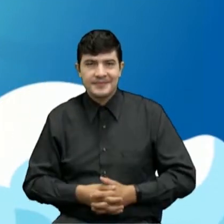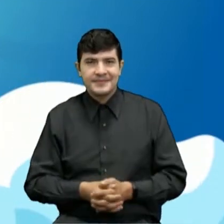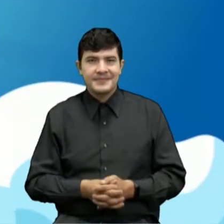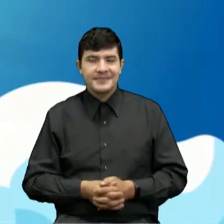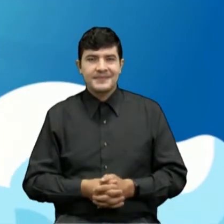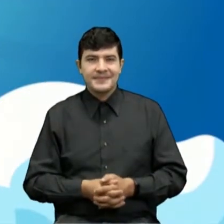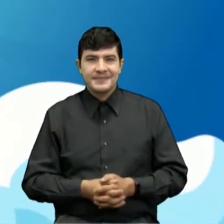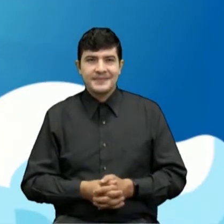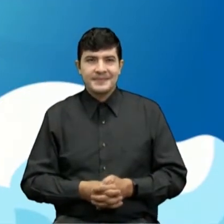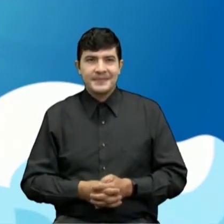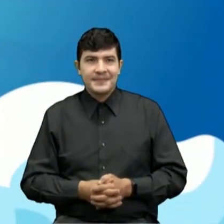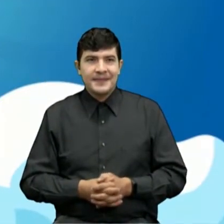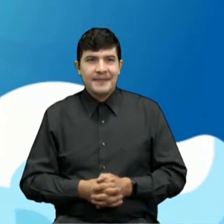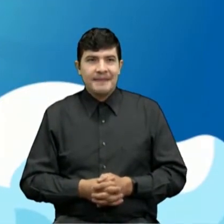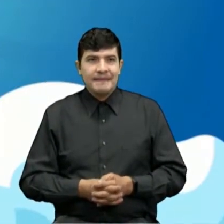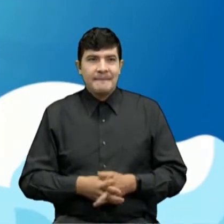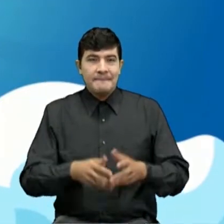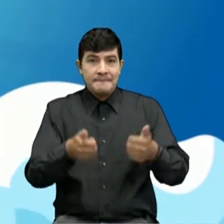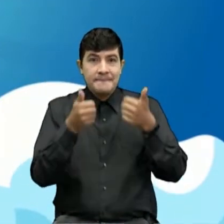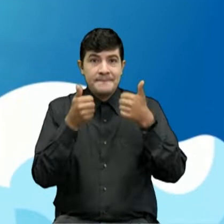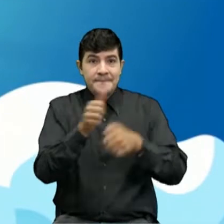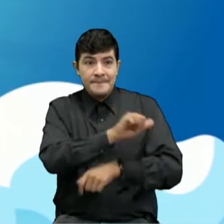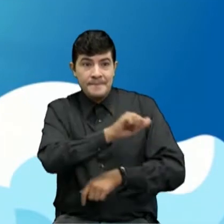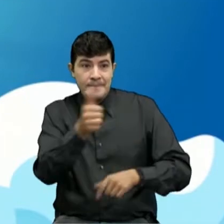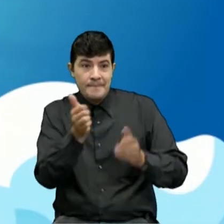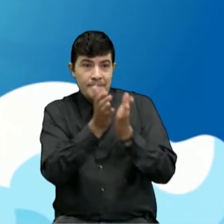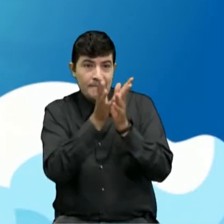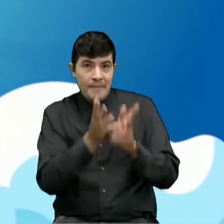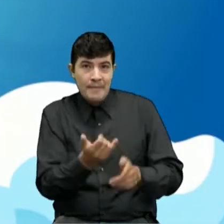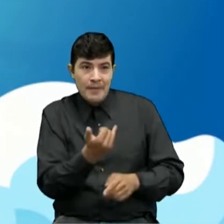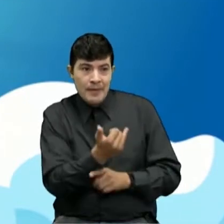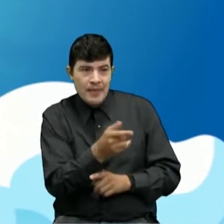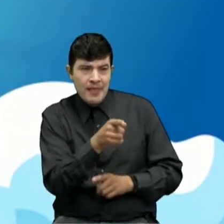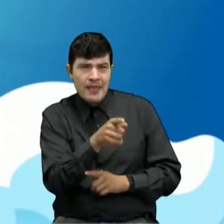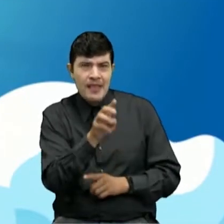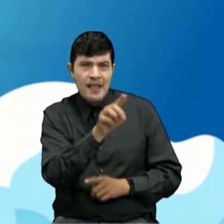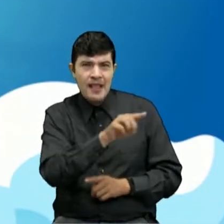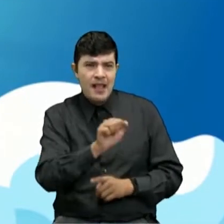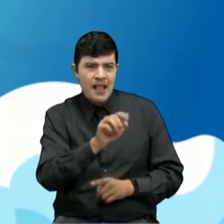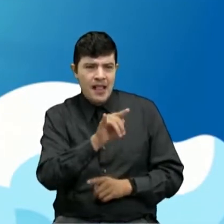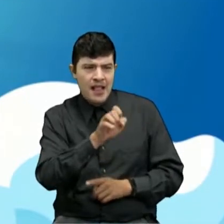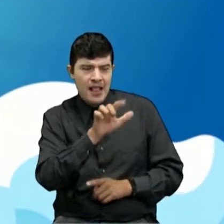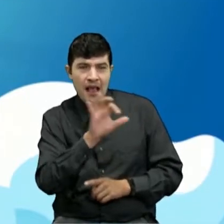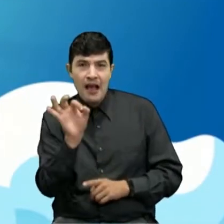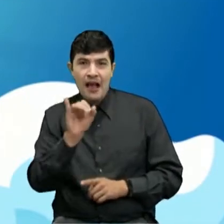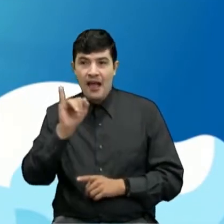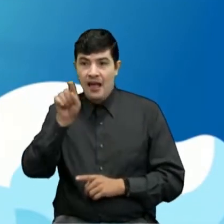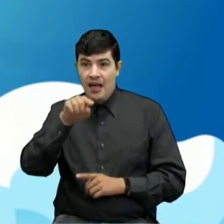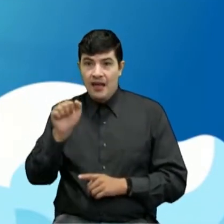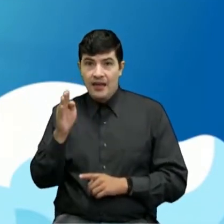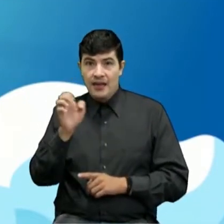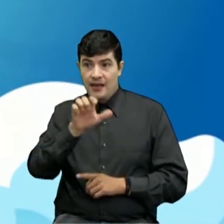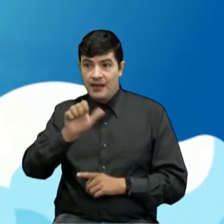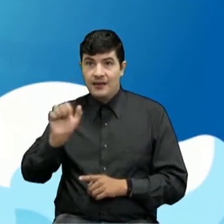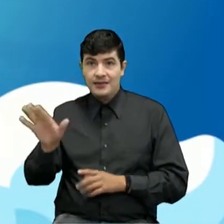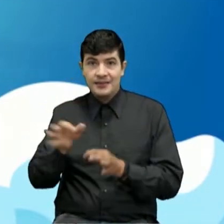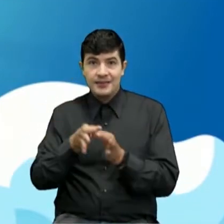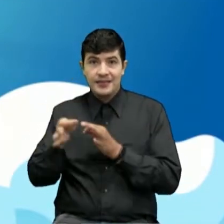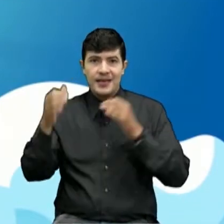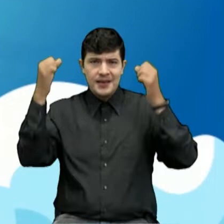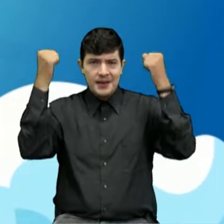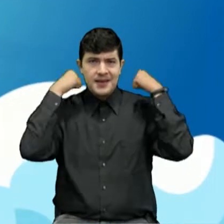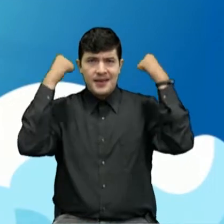bien. Vamos a ver qué otros niños tenemos por allí, Samuel e Isabela desde